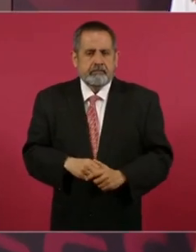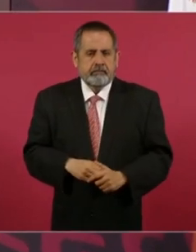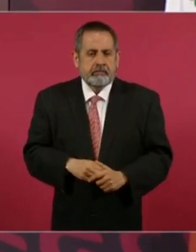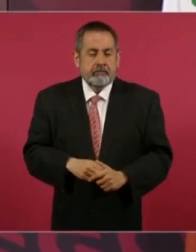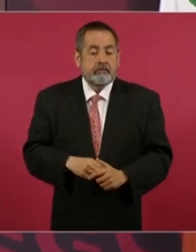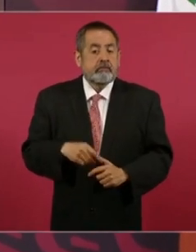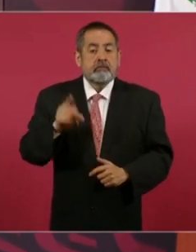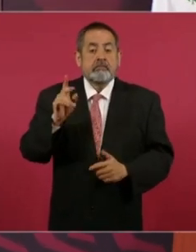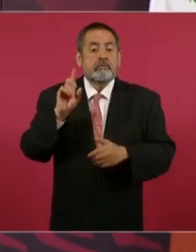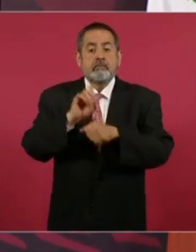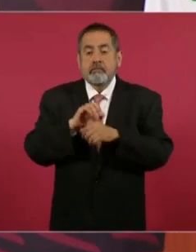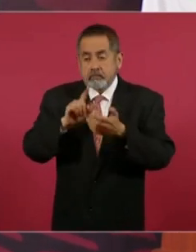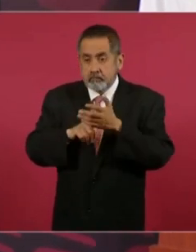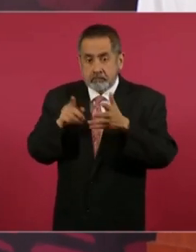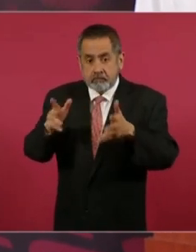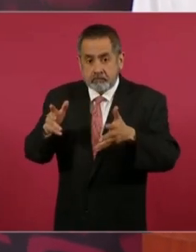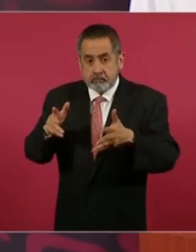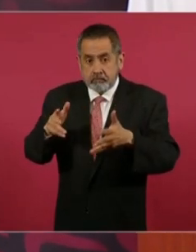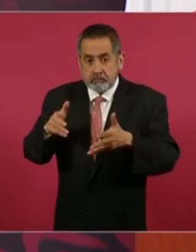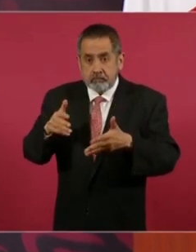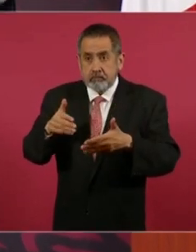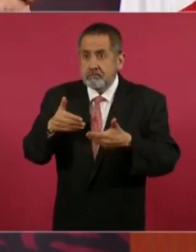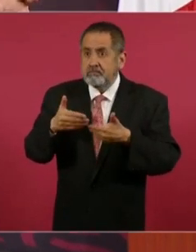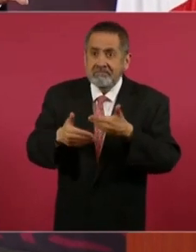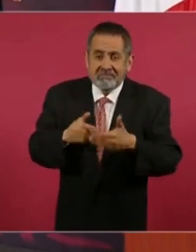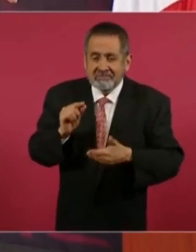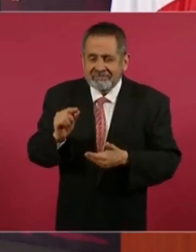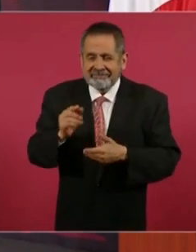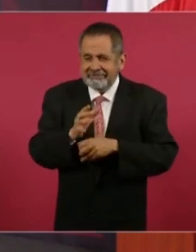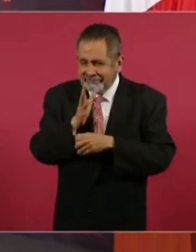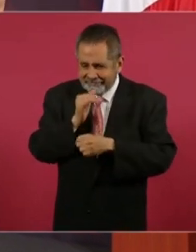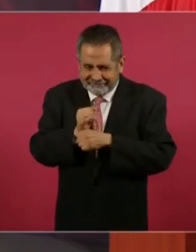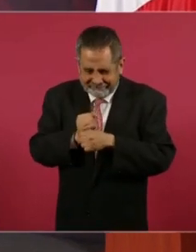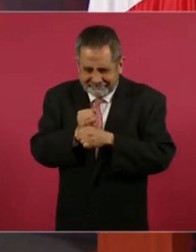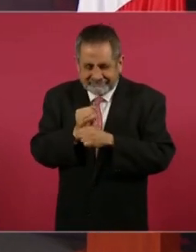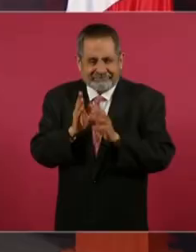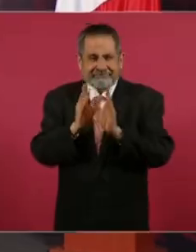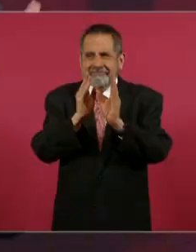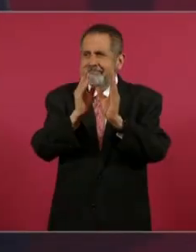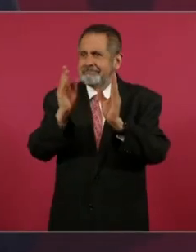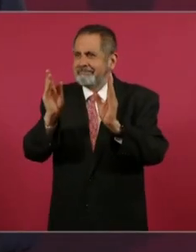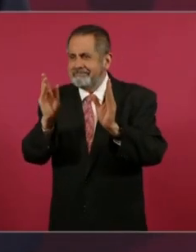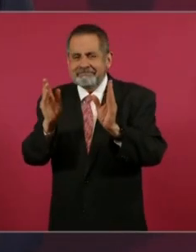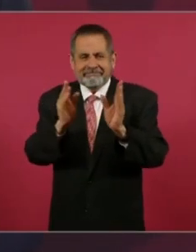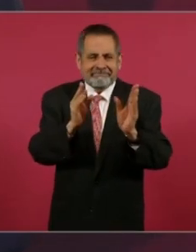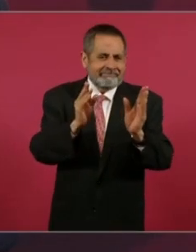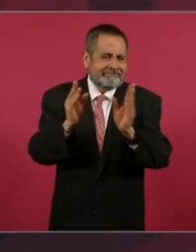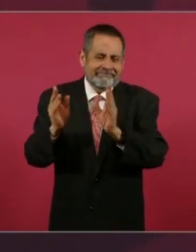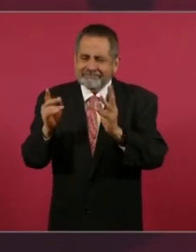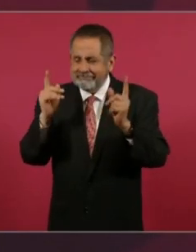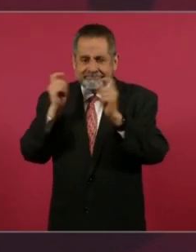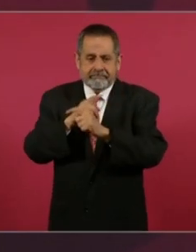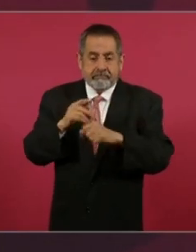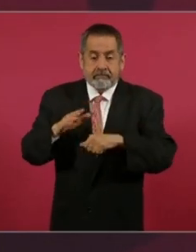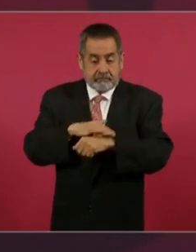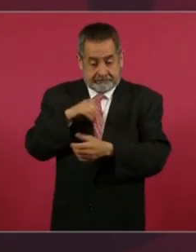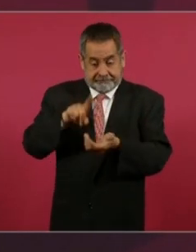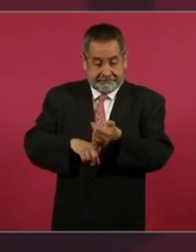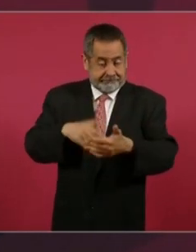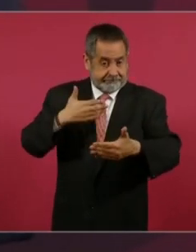llegó el momento en que ya se avanzaba muy poco en la clasificación, porque ahí en ese archivo